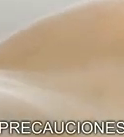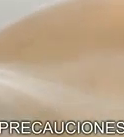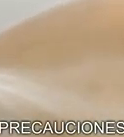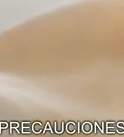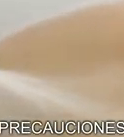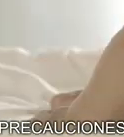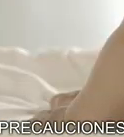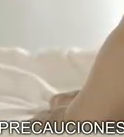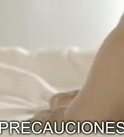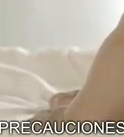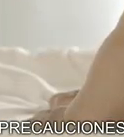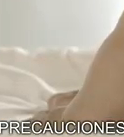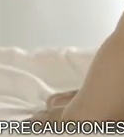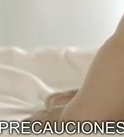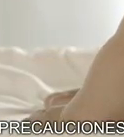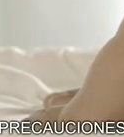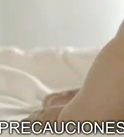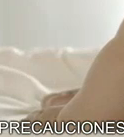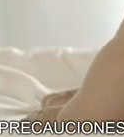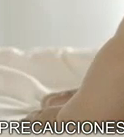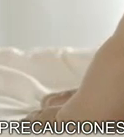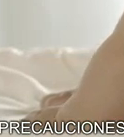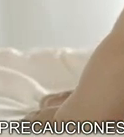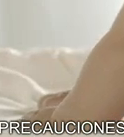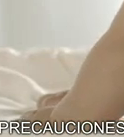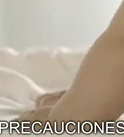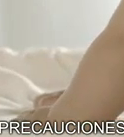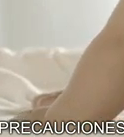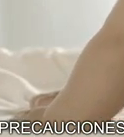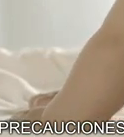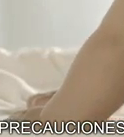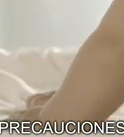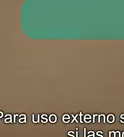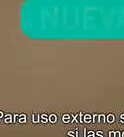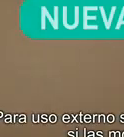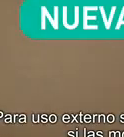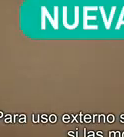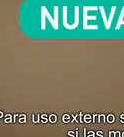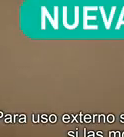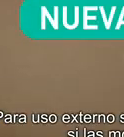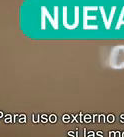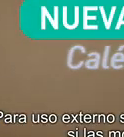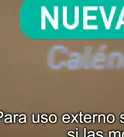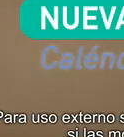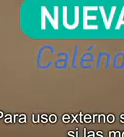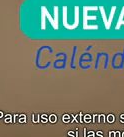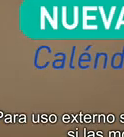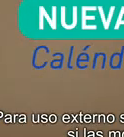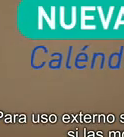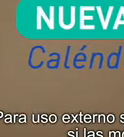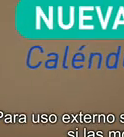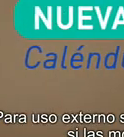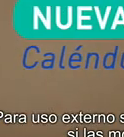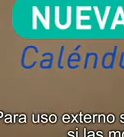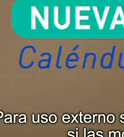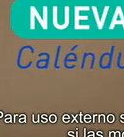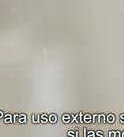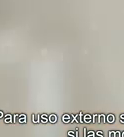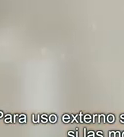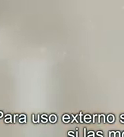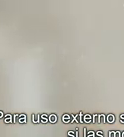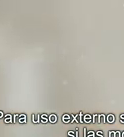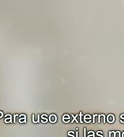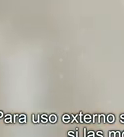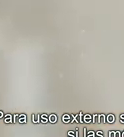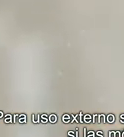escaldaduras, ideal para que su piel esté limpia y sana, hidratada y sin marcas, con aloe vera, caléndula, vitamina E y pantenol. Lo mejor